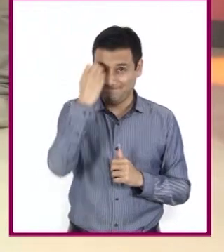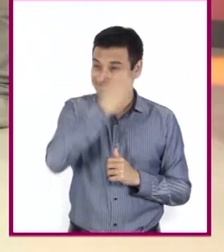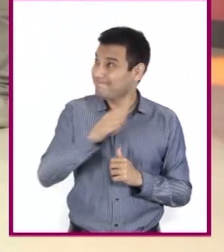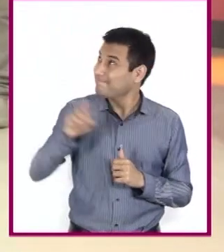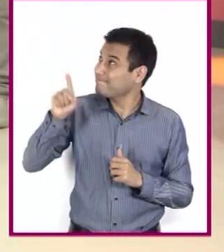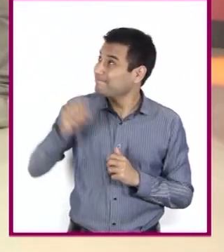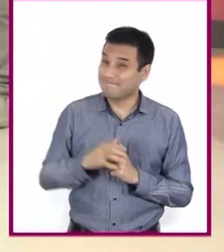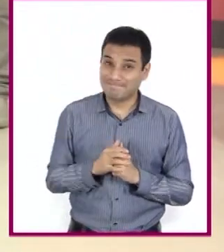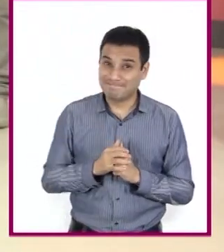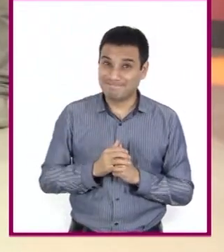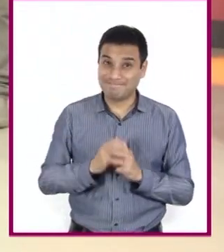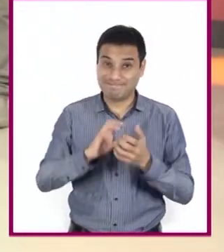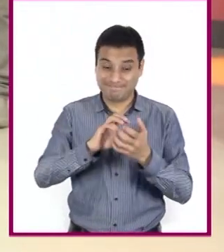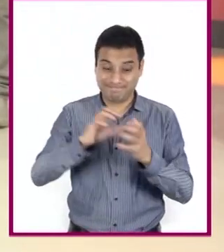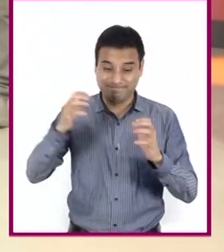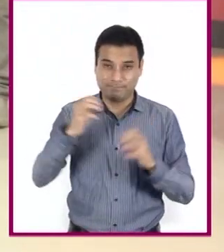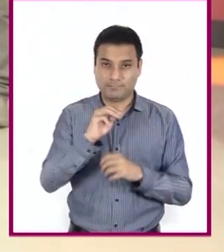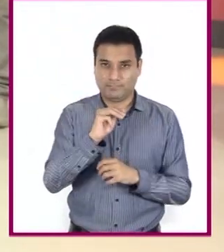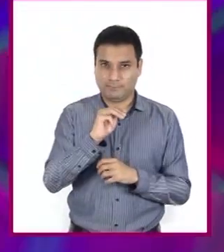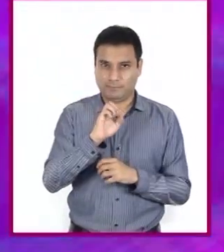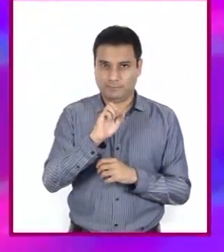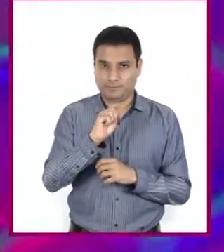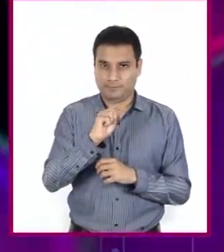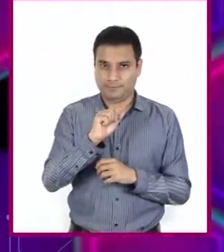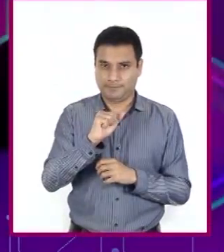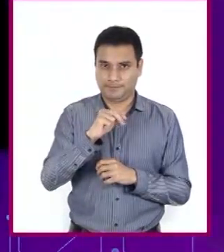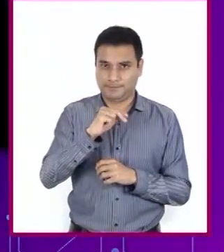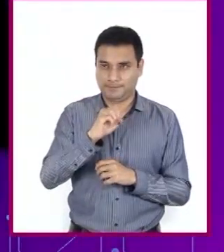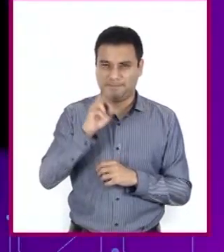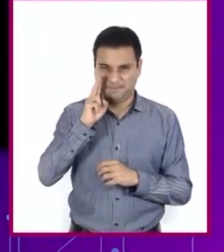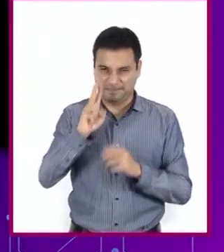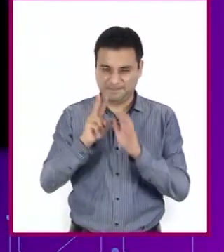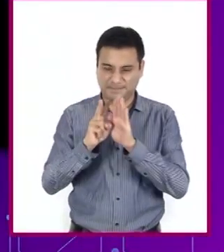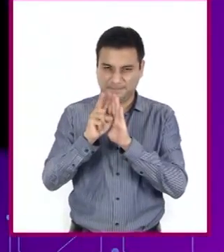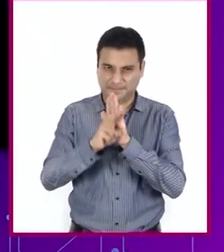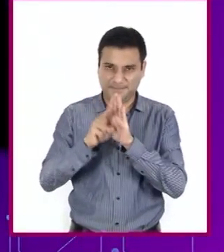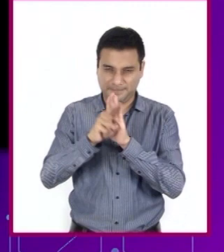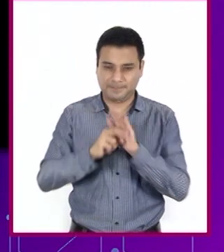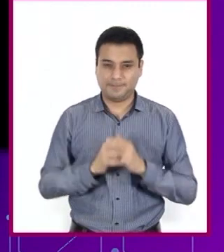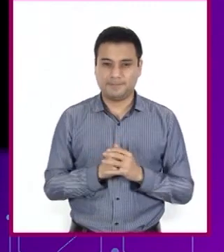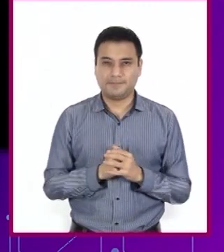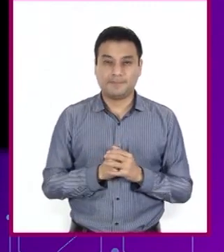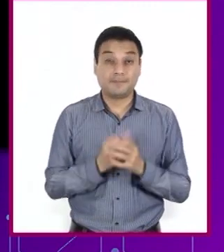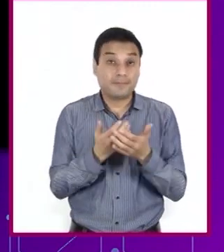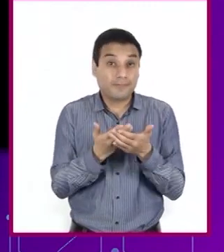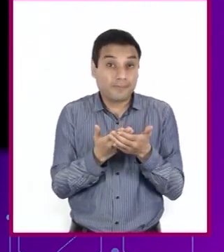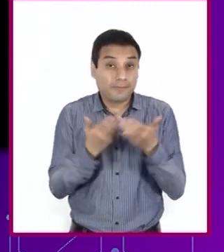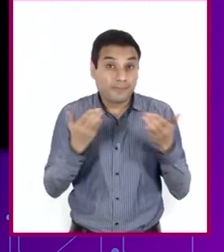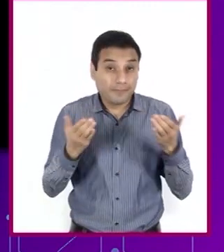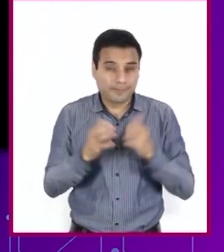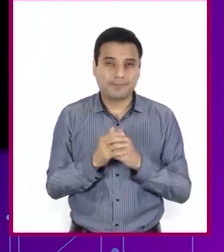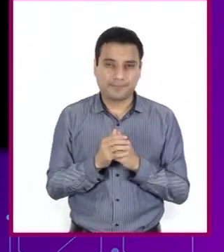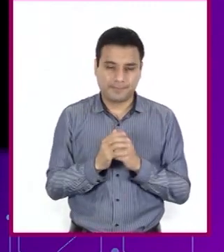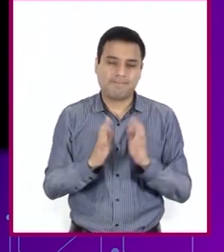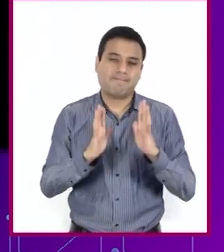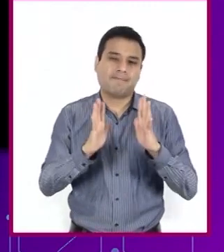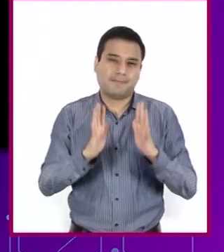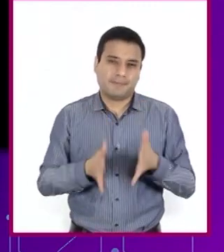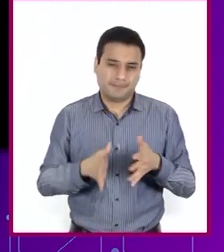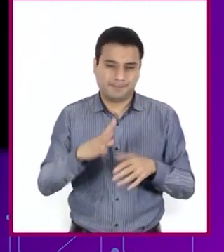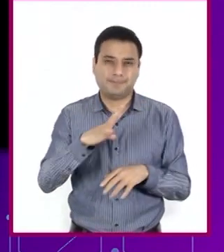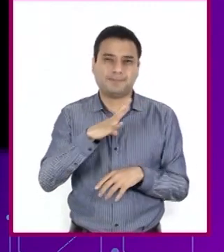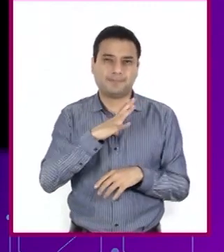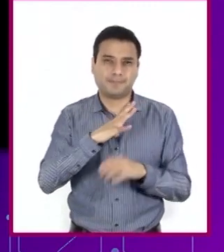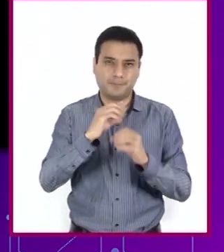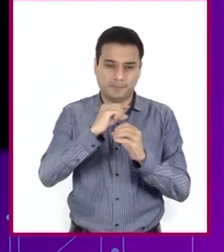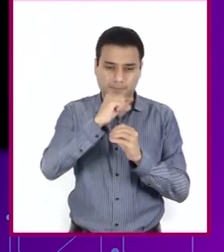la molécula de metano en el siguiente video. Ahora tenemos los átomos necesarios para la